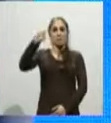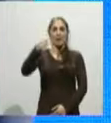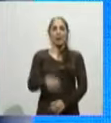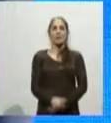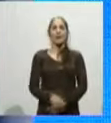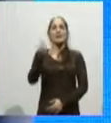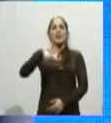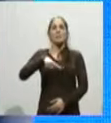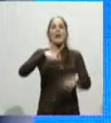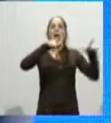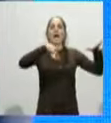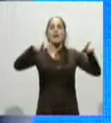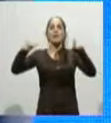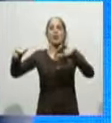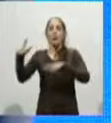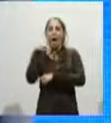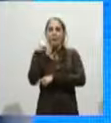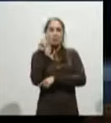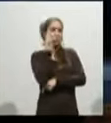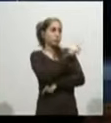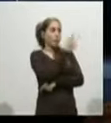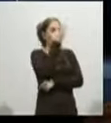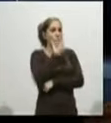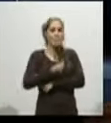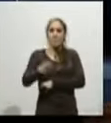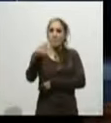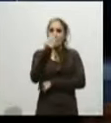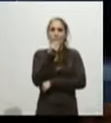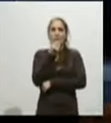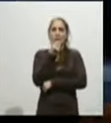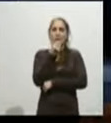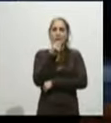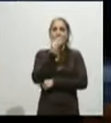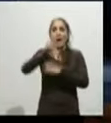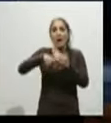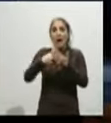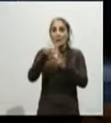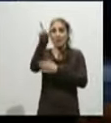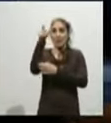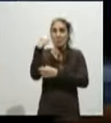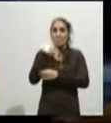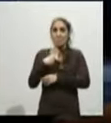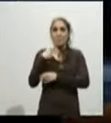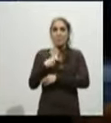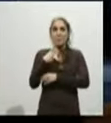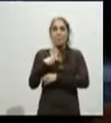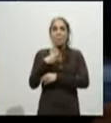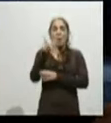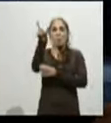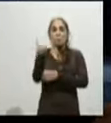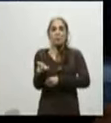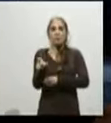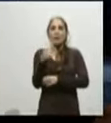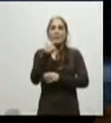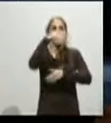La escenografía, han visto qué maravilla, ¿verdad? Es la escenografía, lo ha dicho el propio creador de la serie, reciclado y